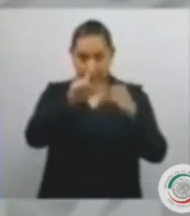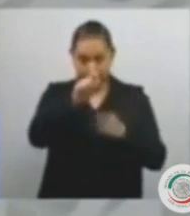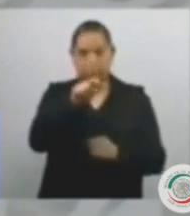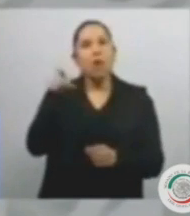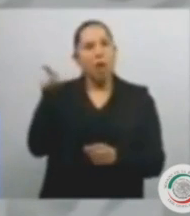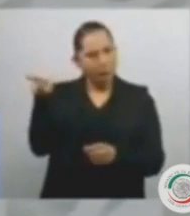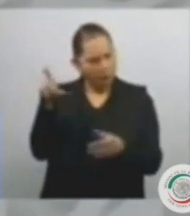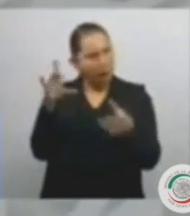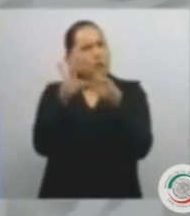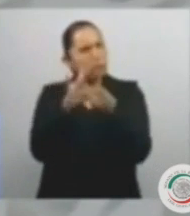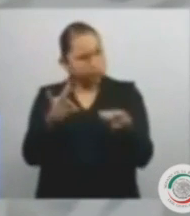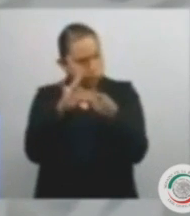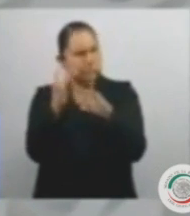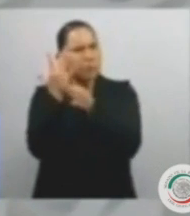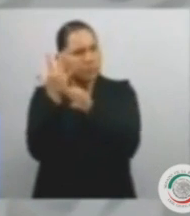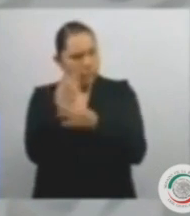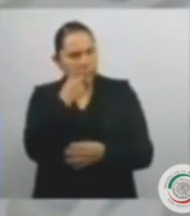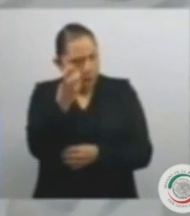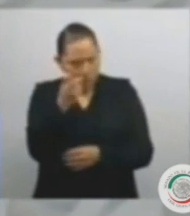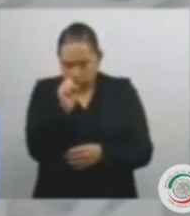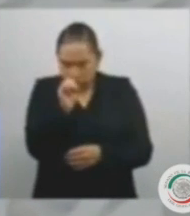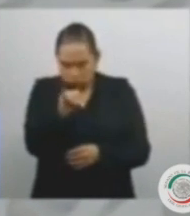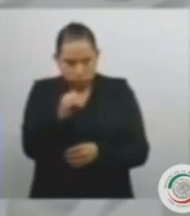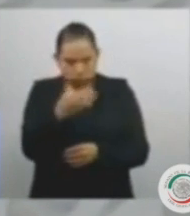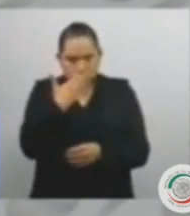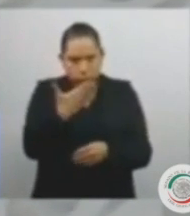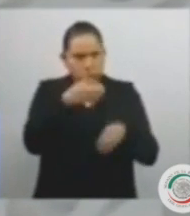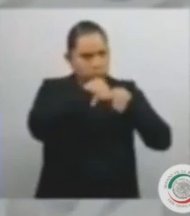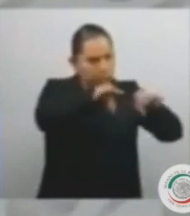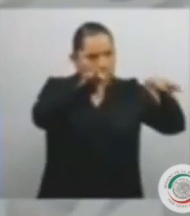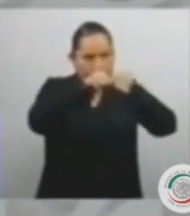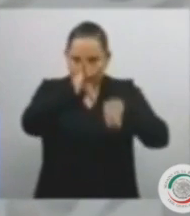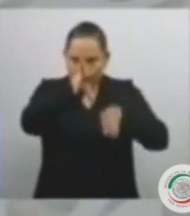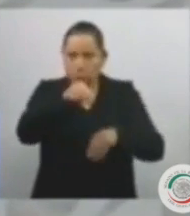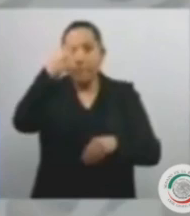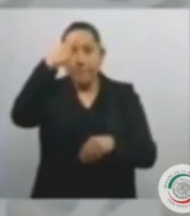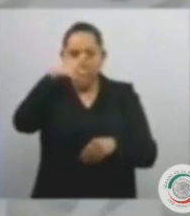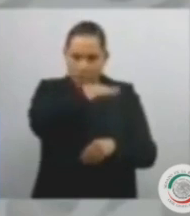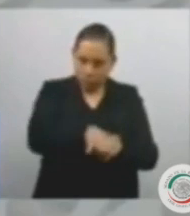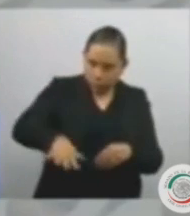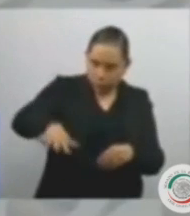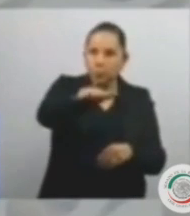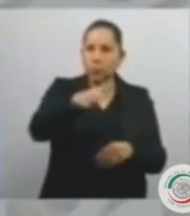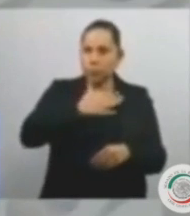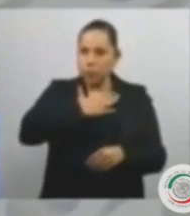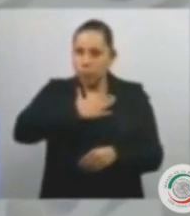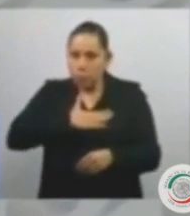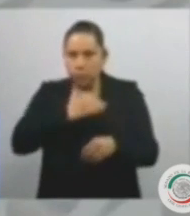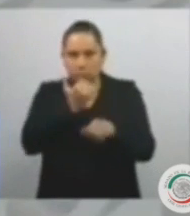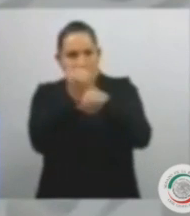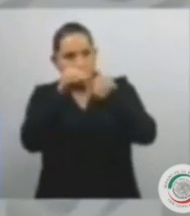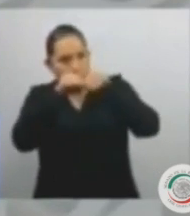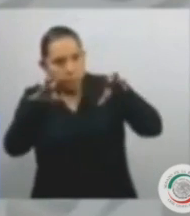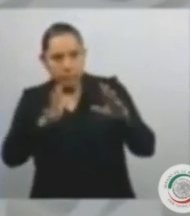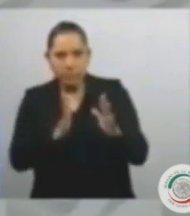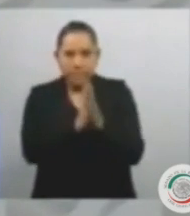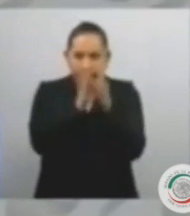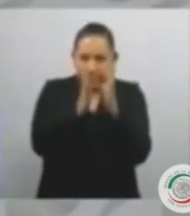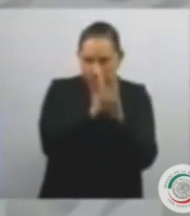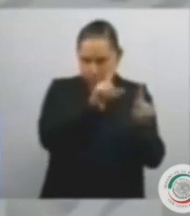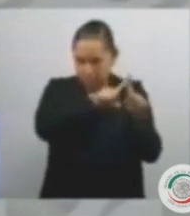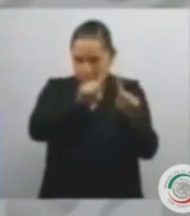medida conveniente para fortalecer la democracia. En segundo término, es preocupante porque se da en el contexto de una campaña